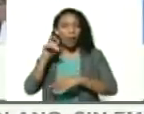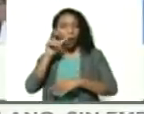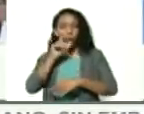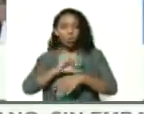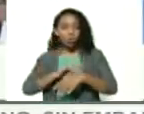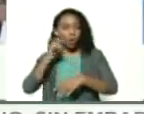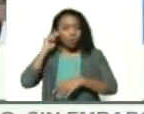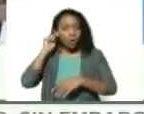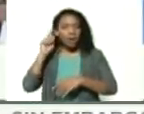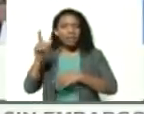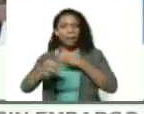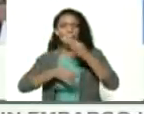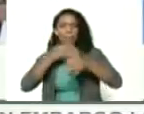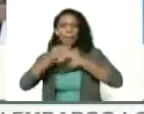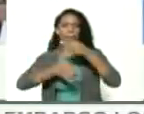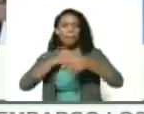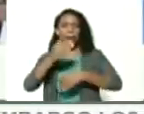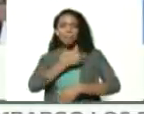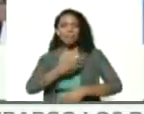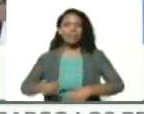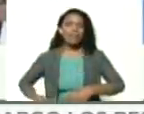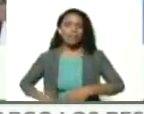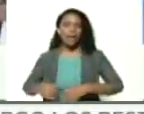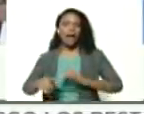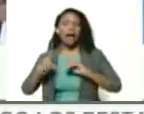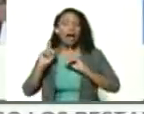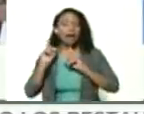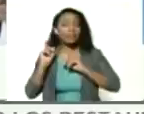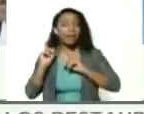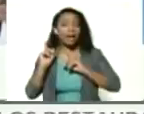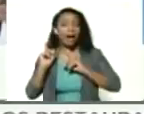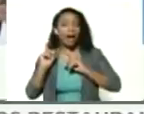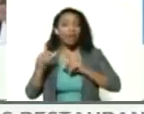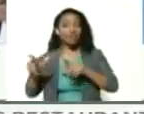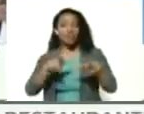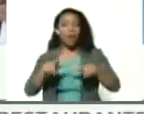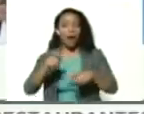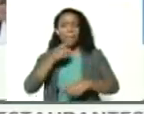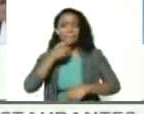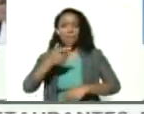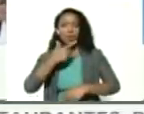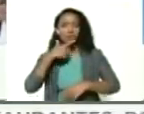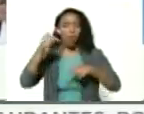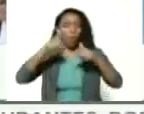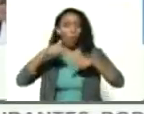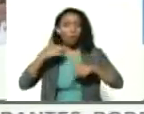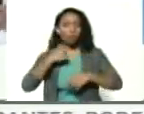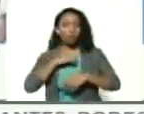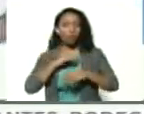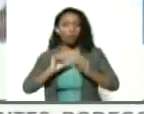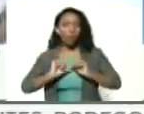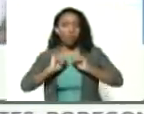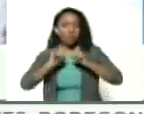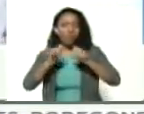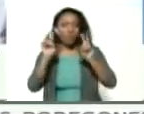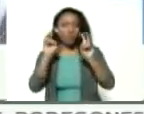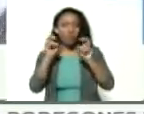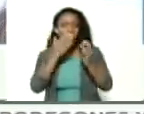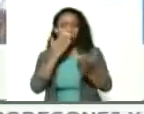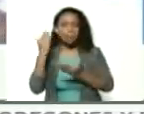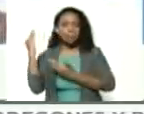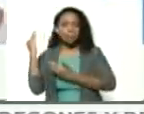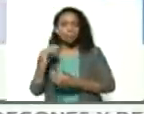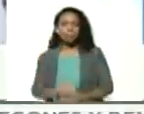va a explicar, presidente, en detalle este espacio tan hermoso que hoy estamos inaugurando. Adelante, doctora.